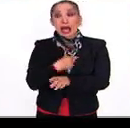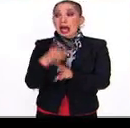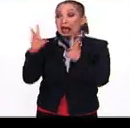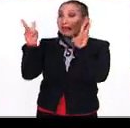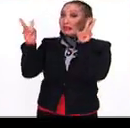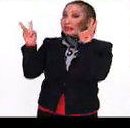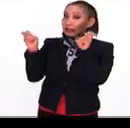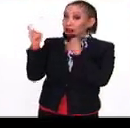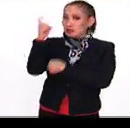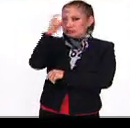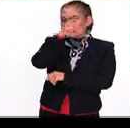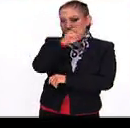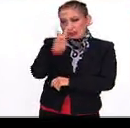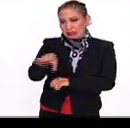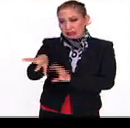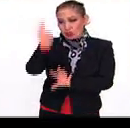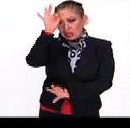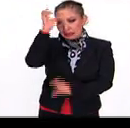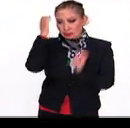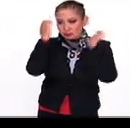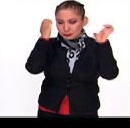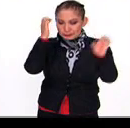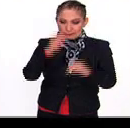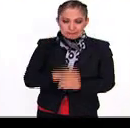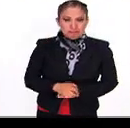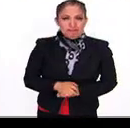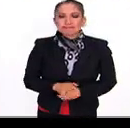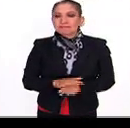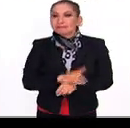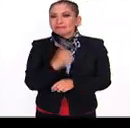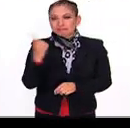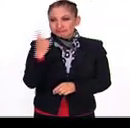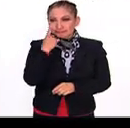claro, fue muy difícil, porque